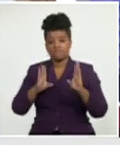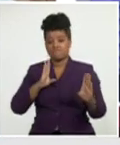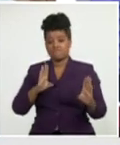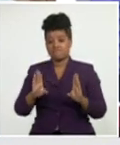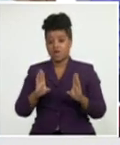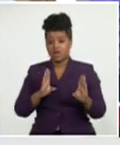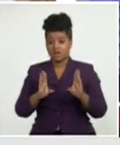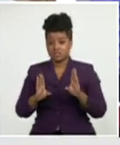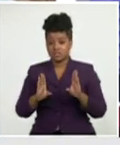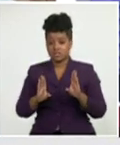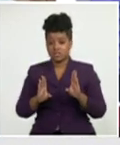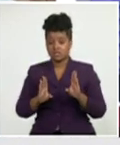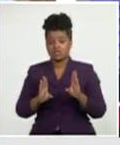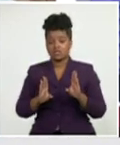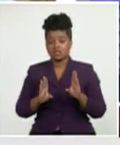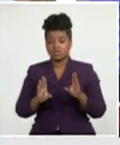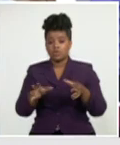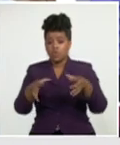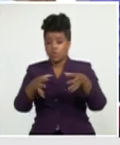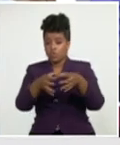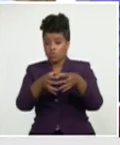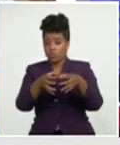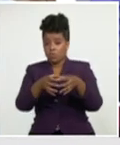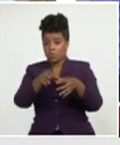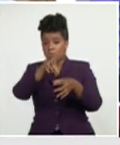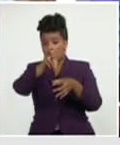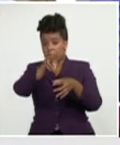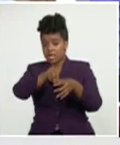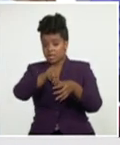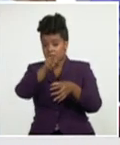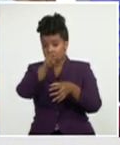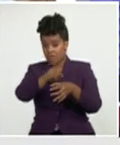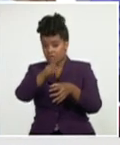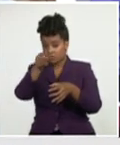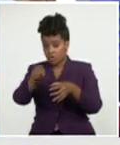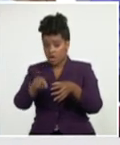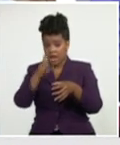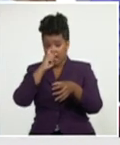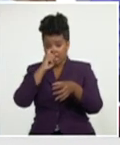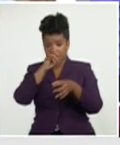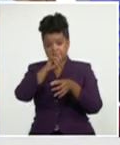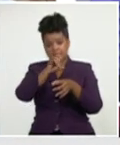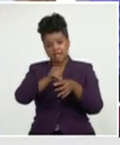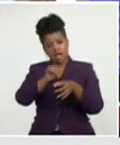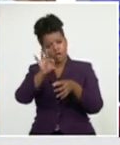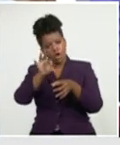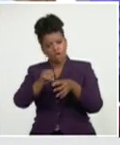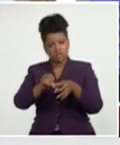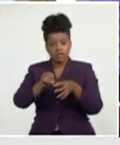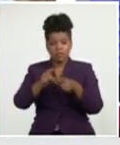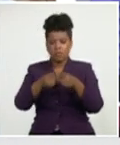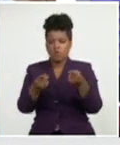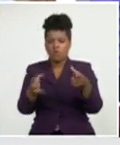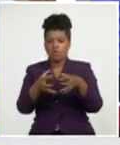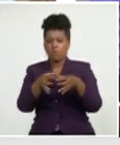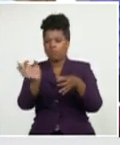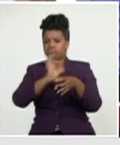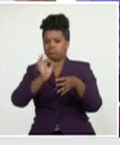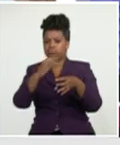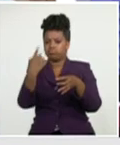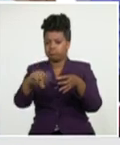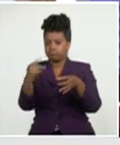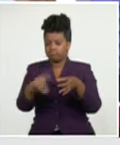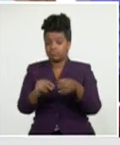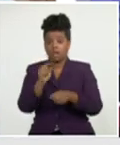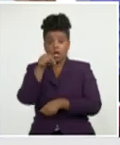sin placebo, con solo 20 sujetos entre 60 y 80, porque ese grupo etario no lo habíamos incluido en el fase 1. Y ya ahora,